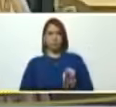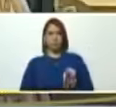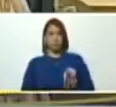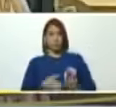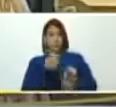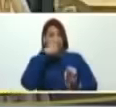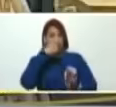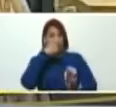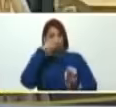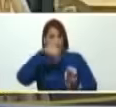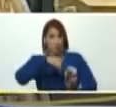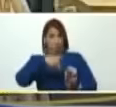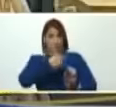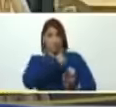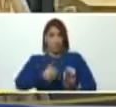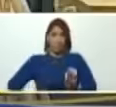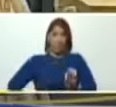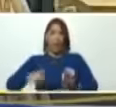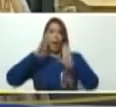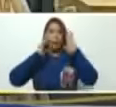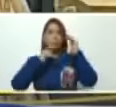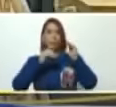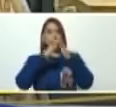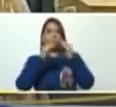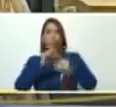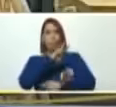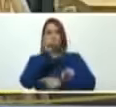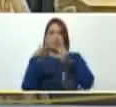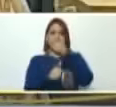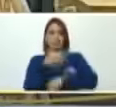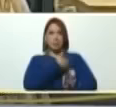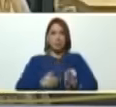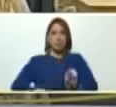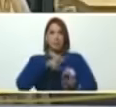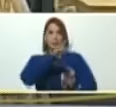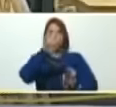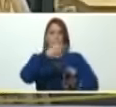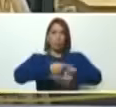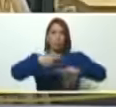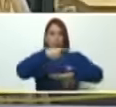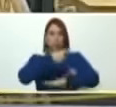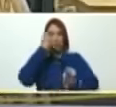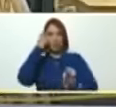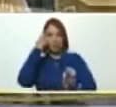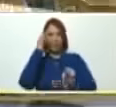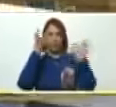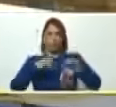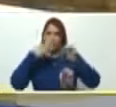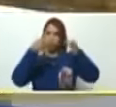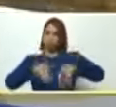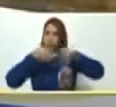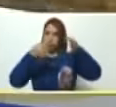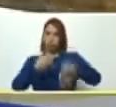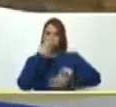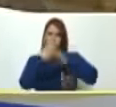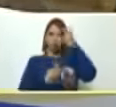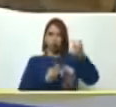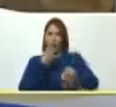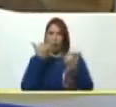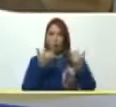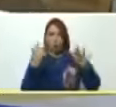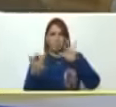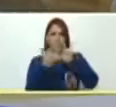aquí presidencial, atendido por los vicepresidentes las 24 horas del día de manera permanente. Vámonos directo